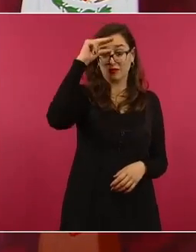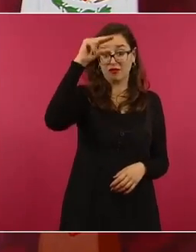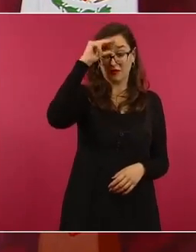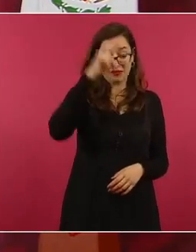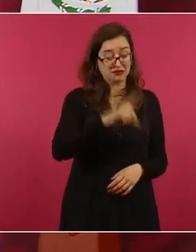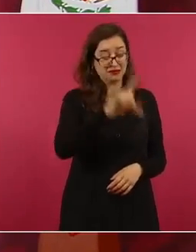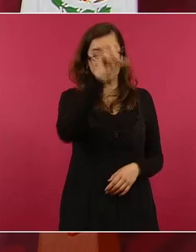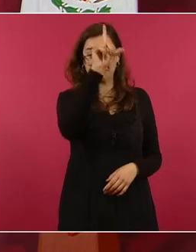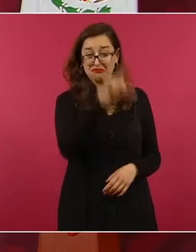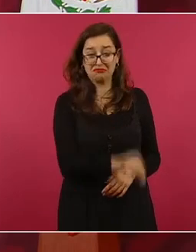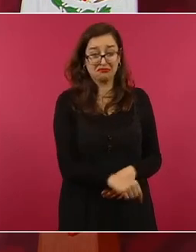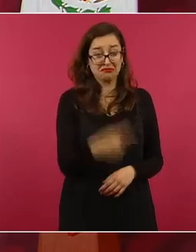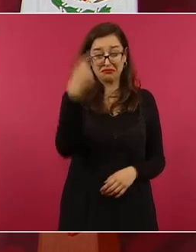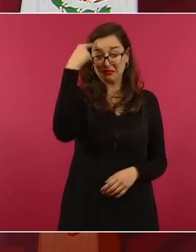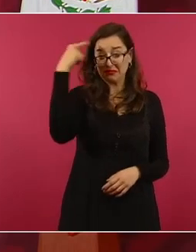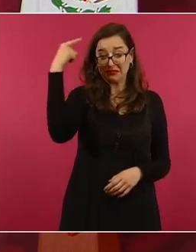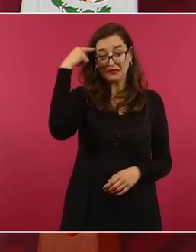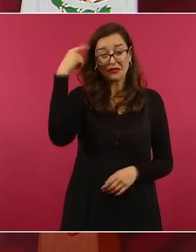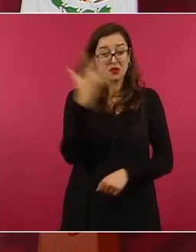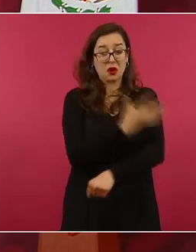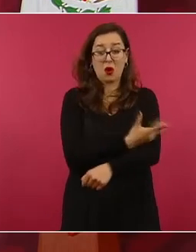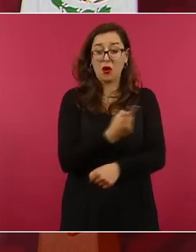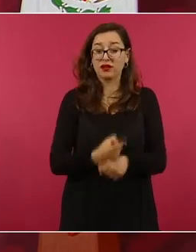vulgaridad del pensamiento,